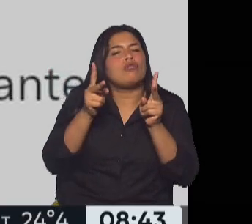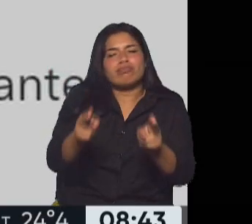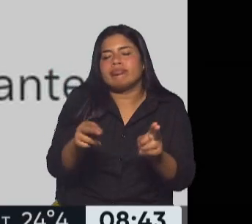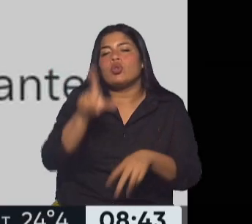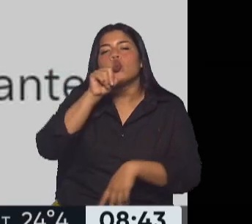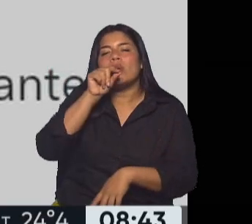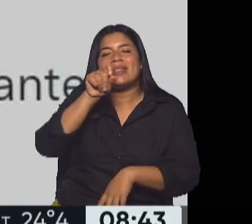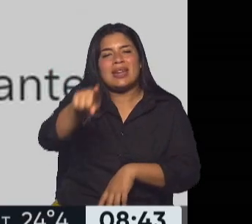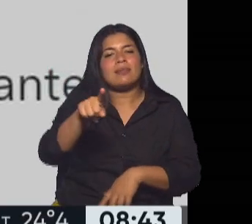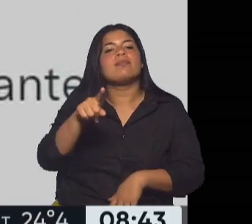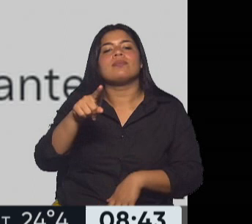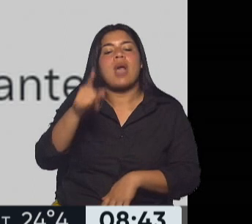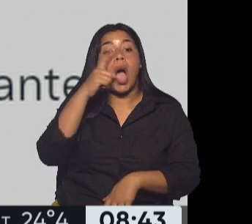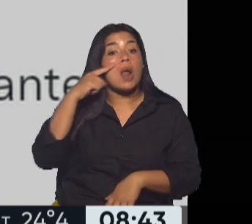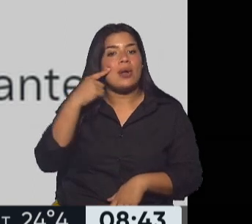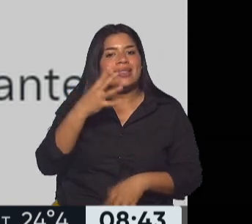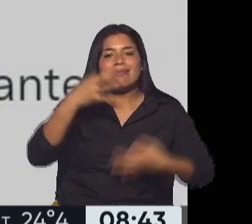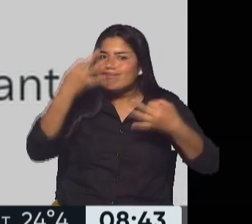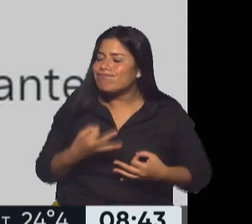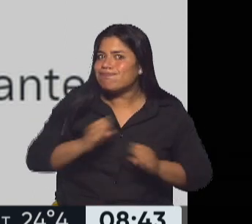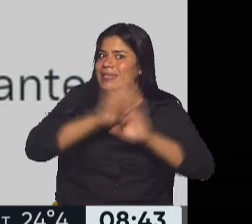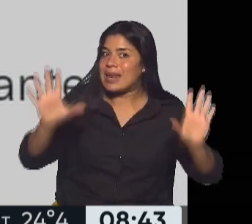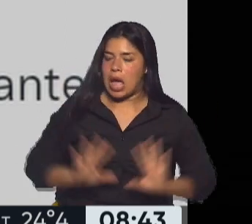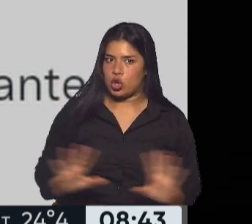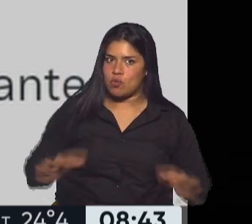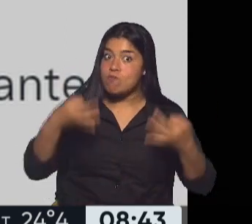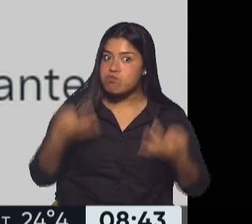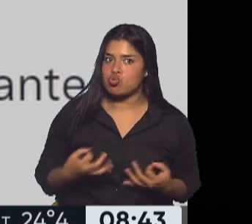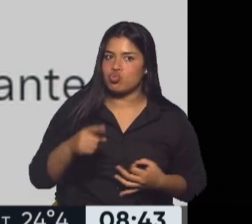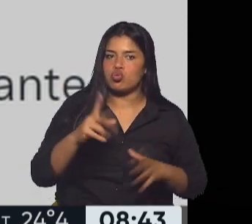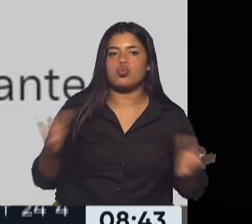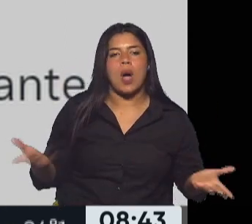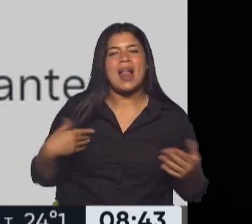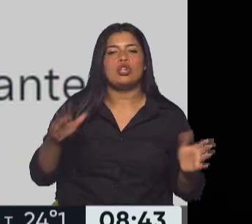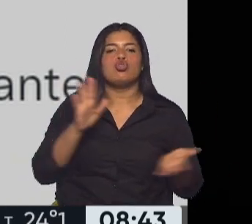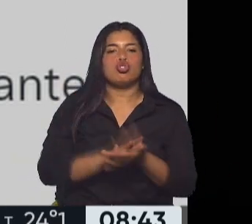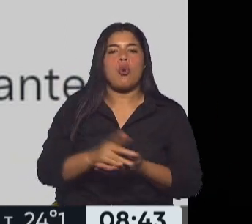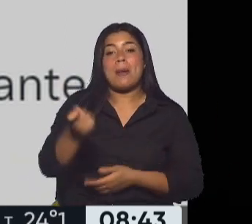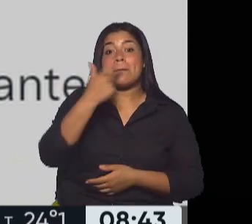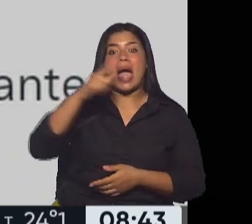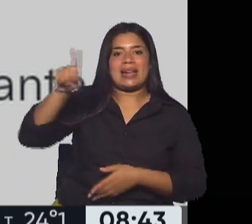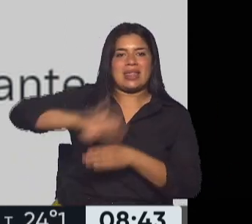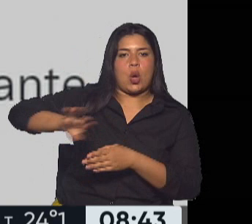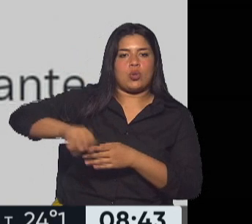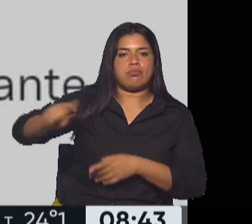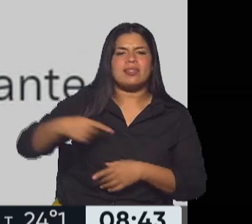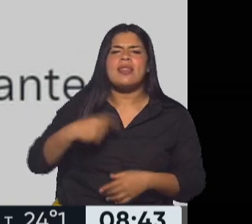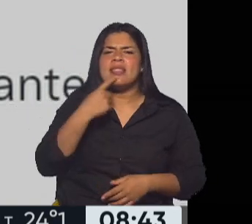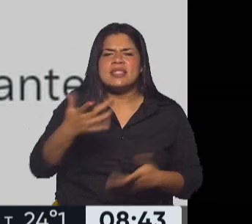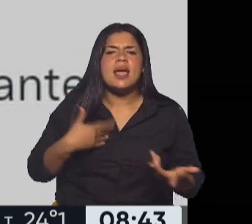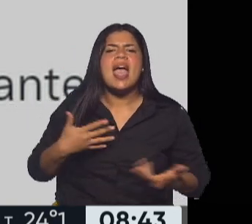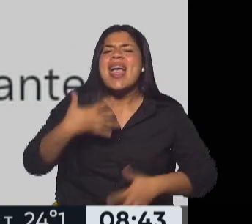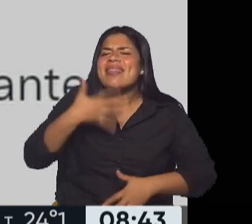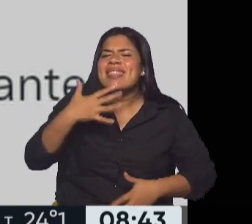del presidente Alberto Fernández, que es muy contundente a propósito de lo que fue precisamente el endeudamiento macrista. Es imperioso entender la dimensión de la